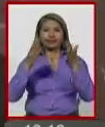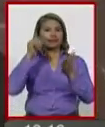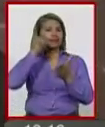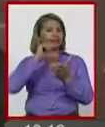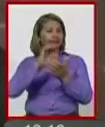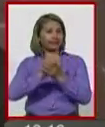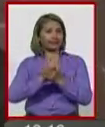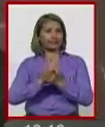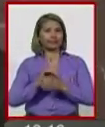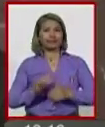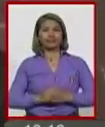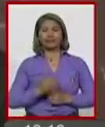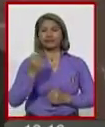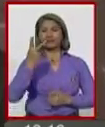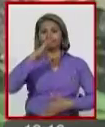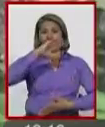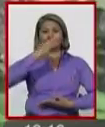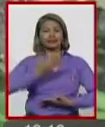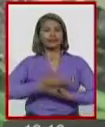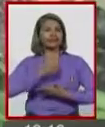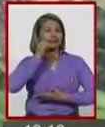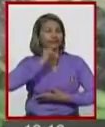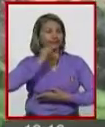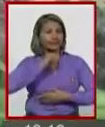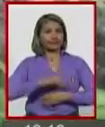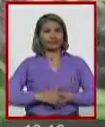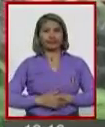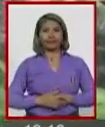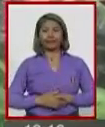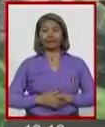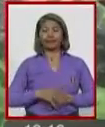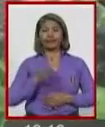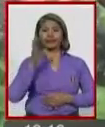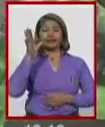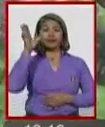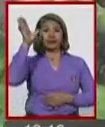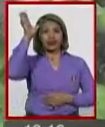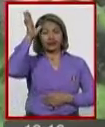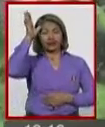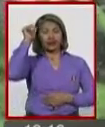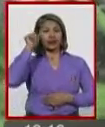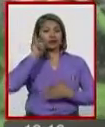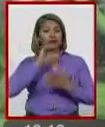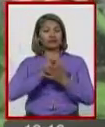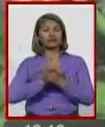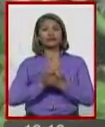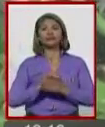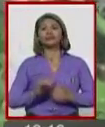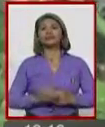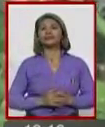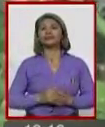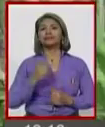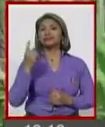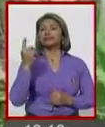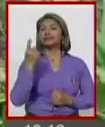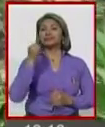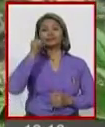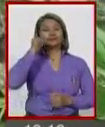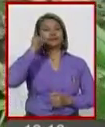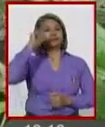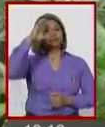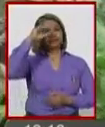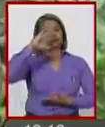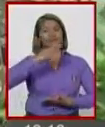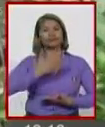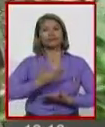su esposa, dos de sus hijas, el papá de su esposa y uno de sus hijos